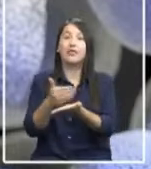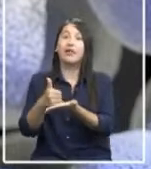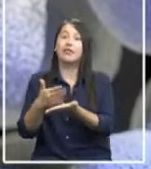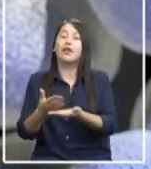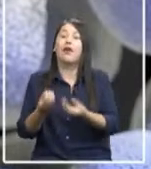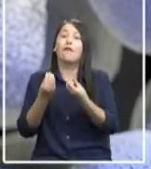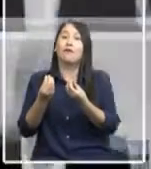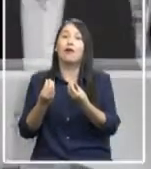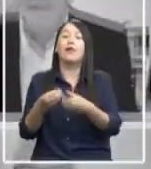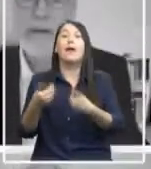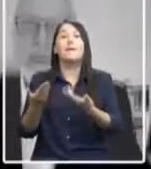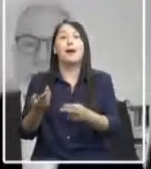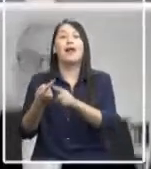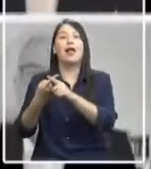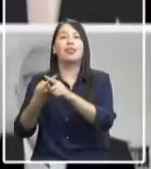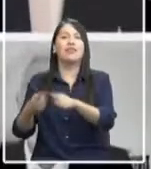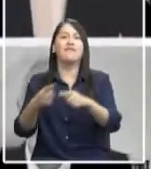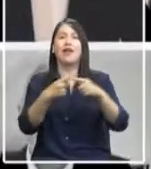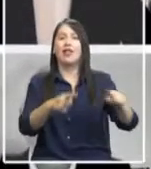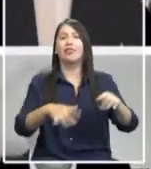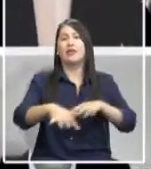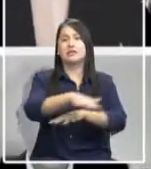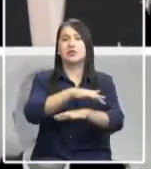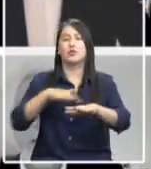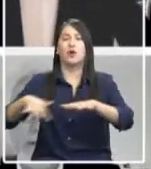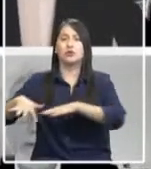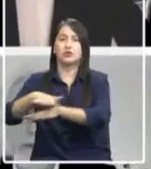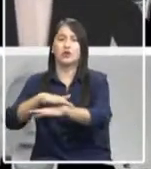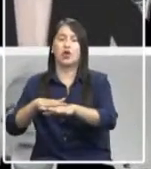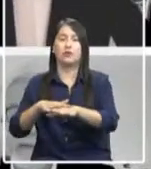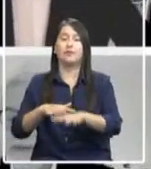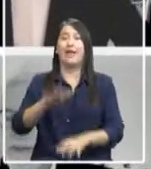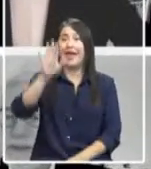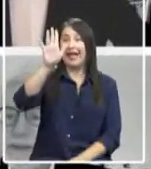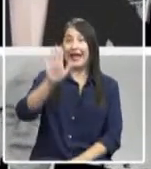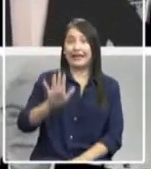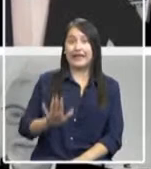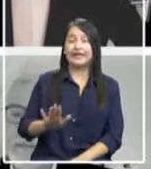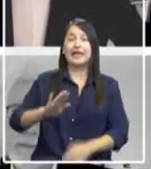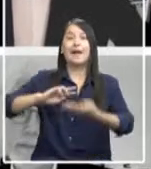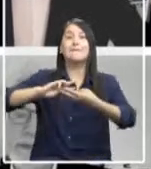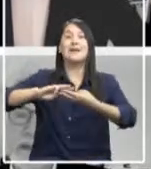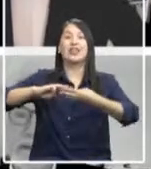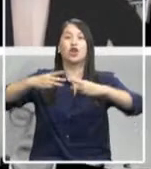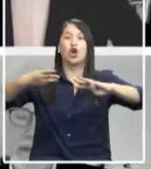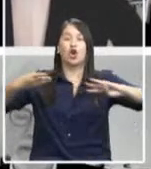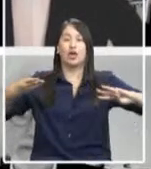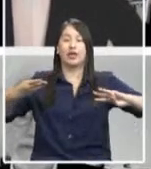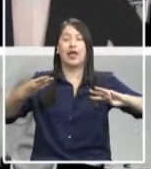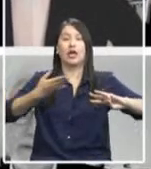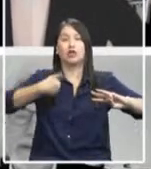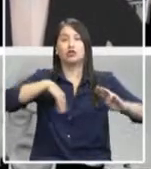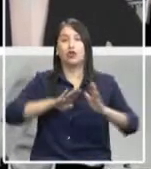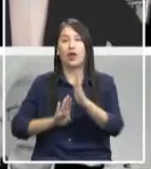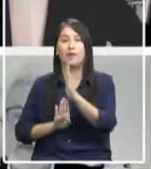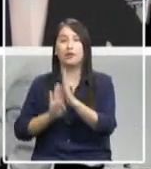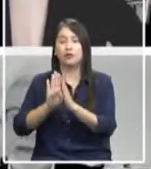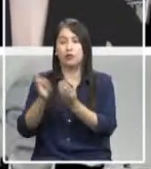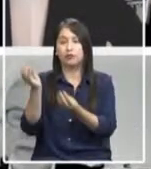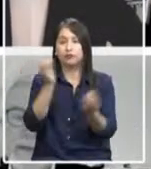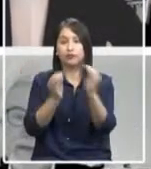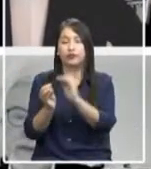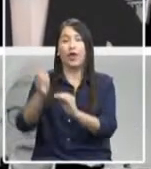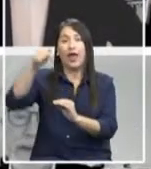para diferentes contextos. Las características de la metodología que hemos desarrollado aquí en Oxford es que